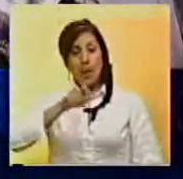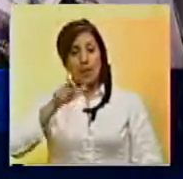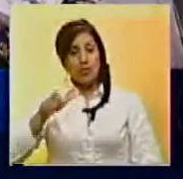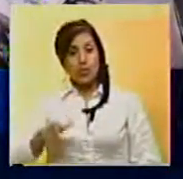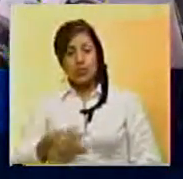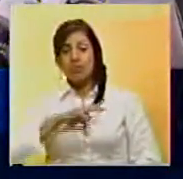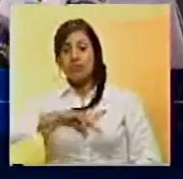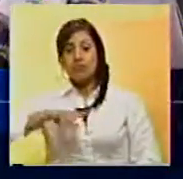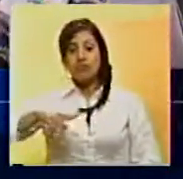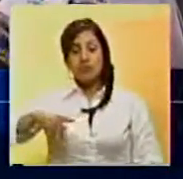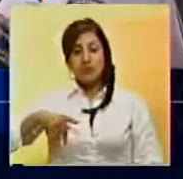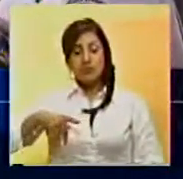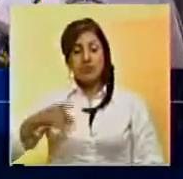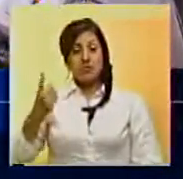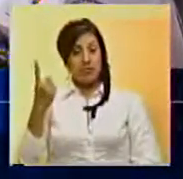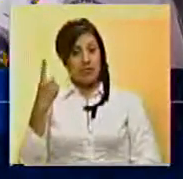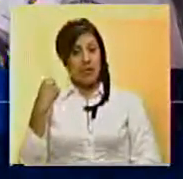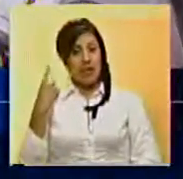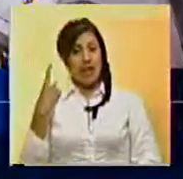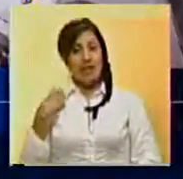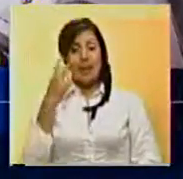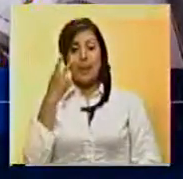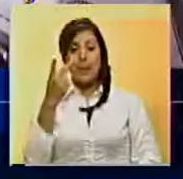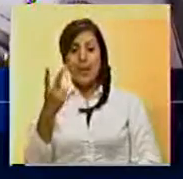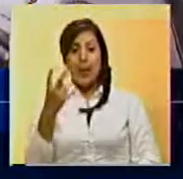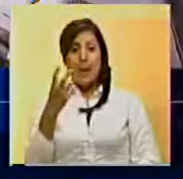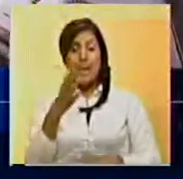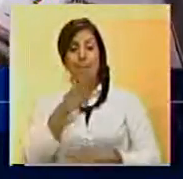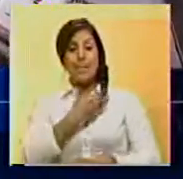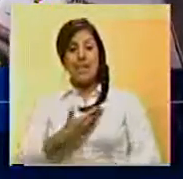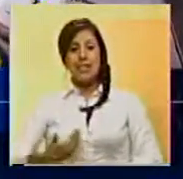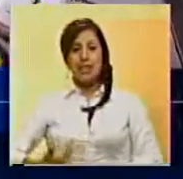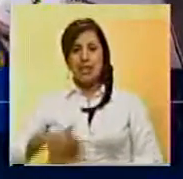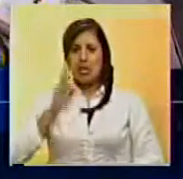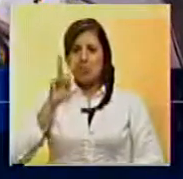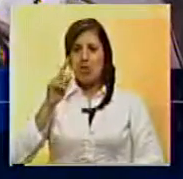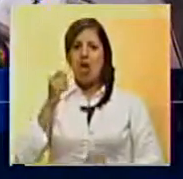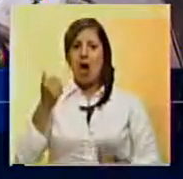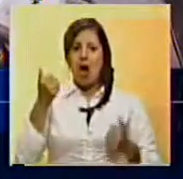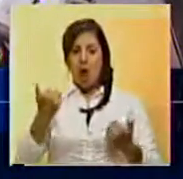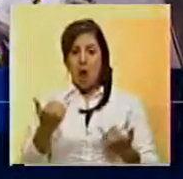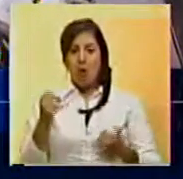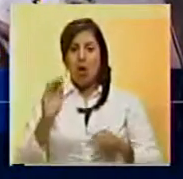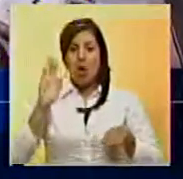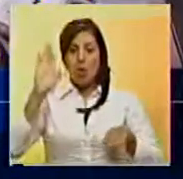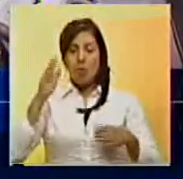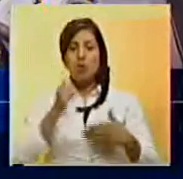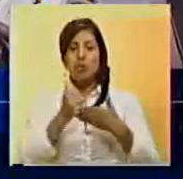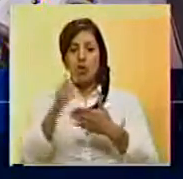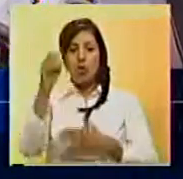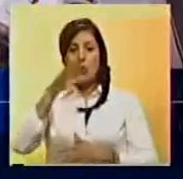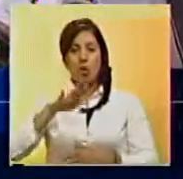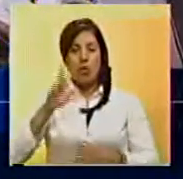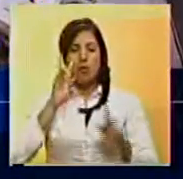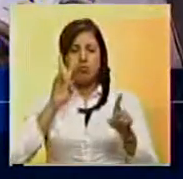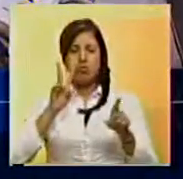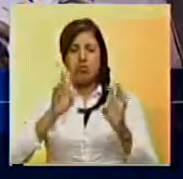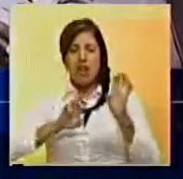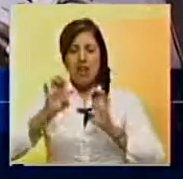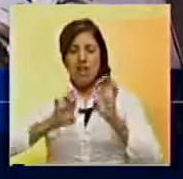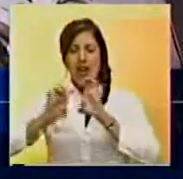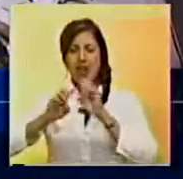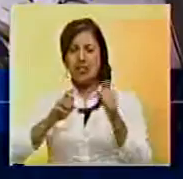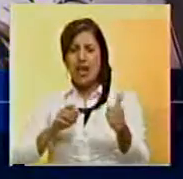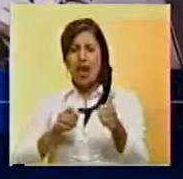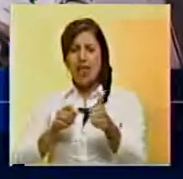ciudadanos. Nosotros ayer vimos a un presidente comprometido con este pueblo y que estudió detalladamente cada